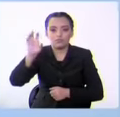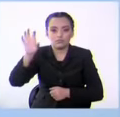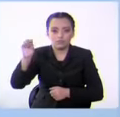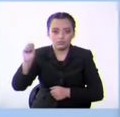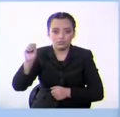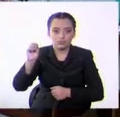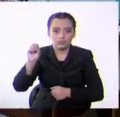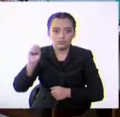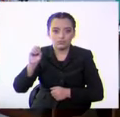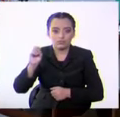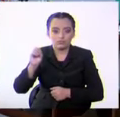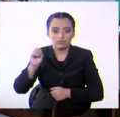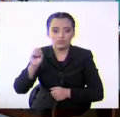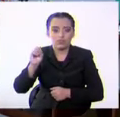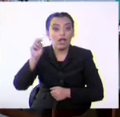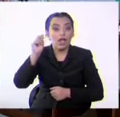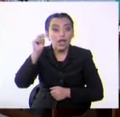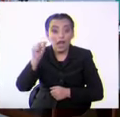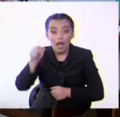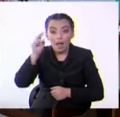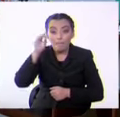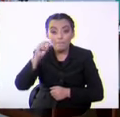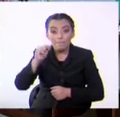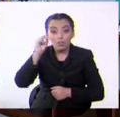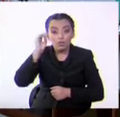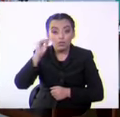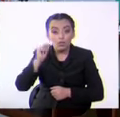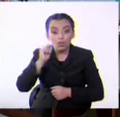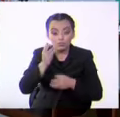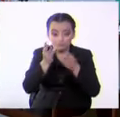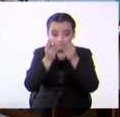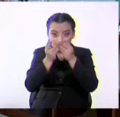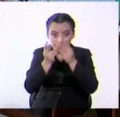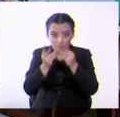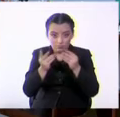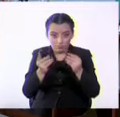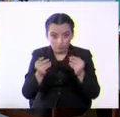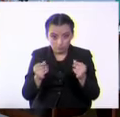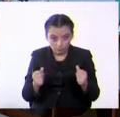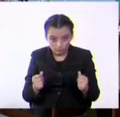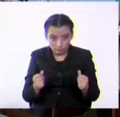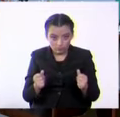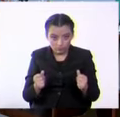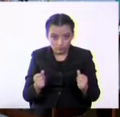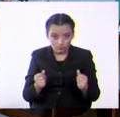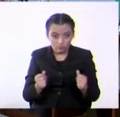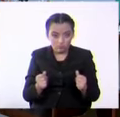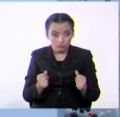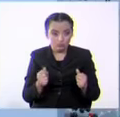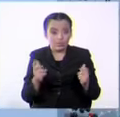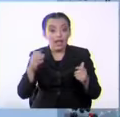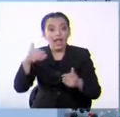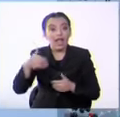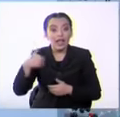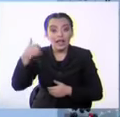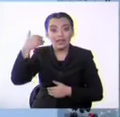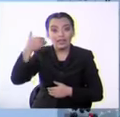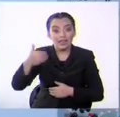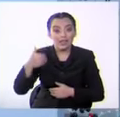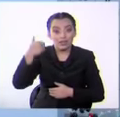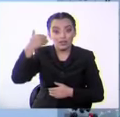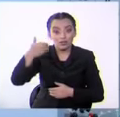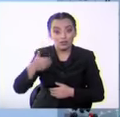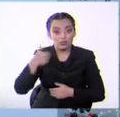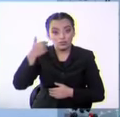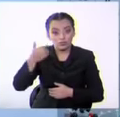bastante rápido, están siendo extintas o desaparecen de nuestros registros cada año. Este es un